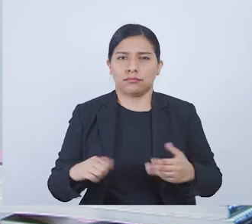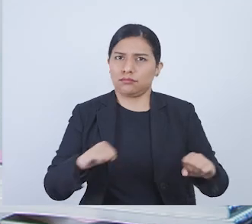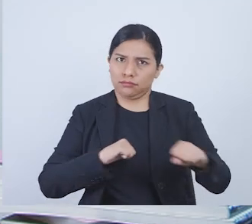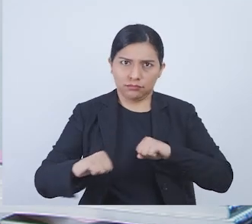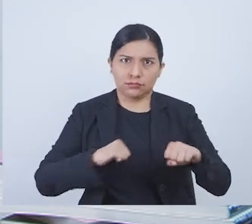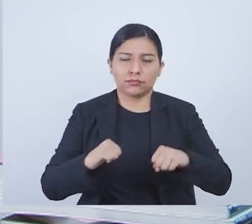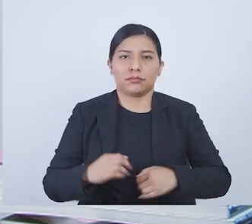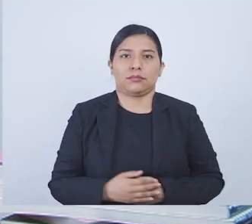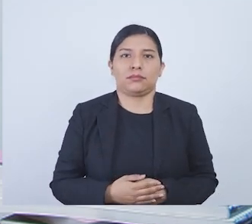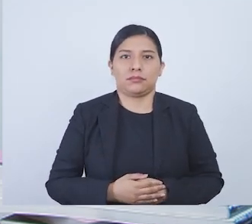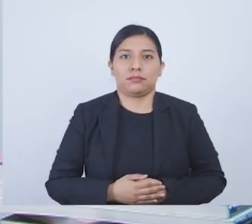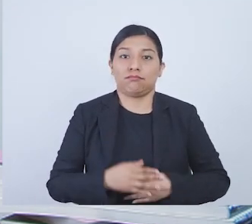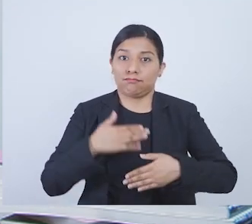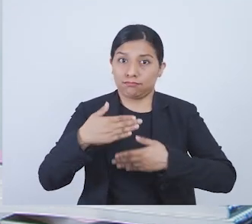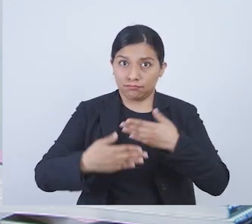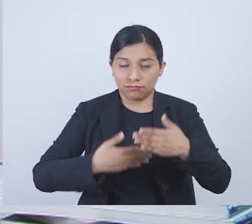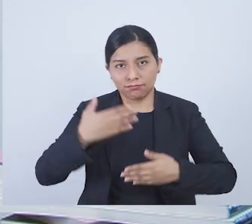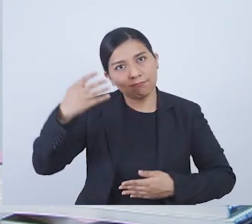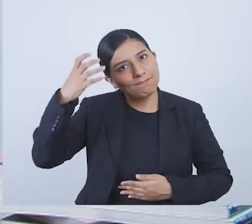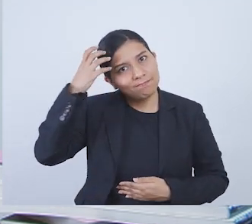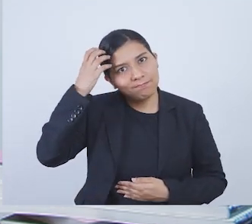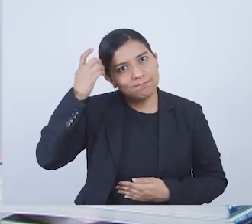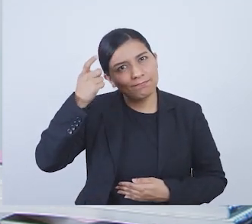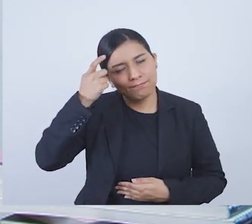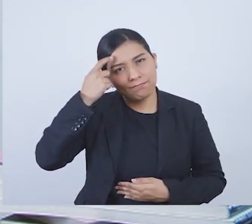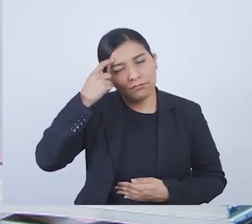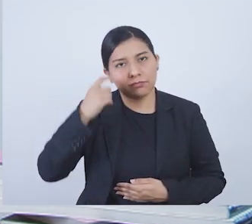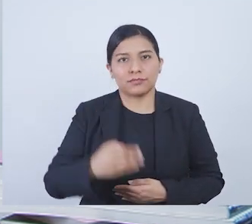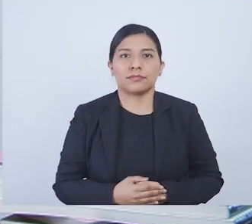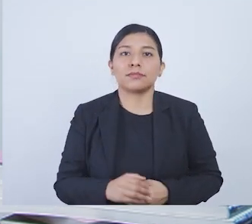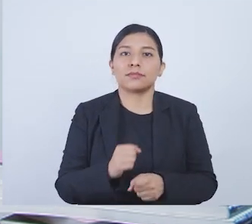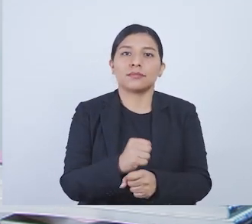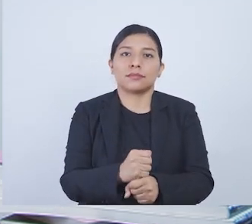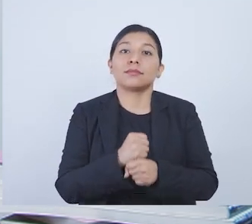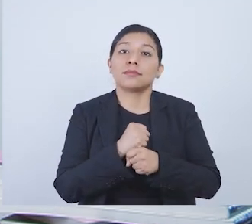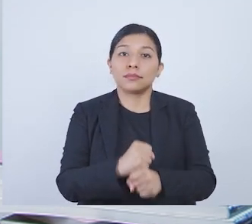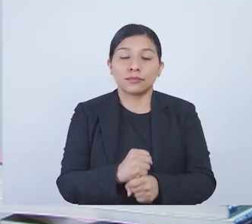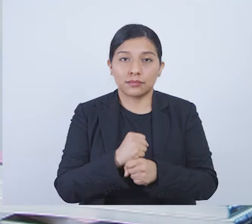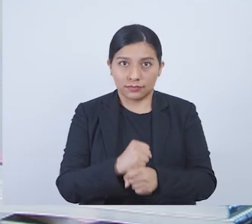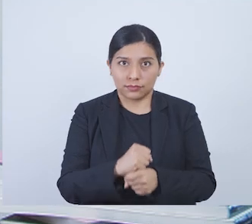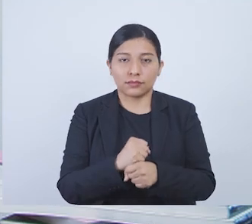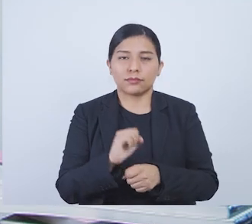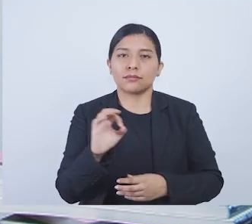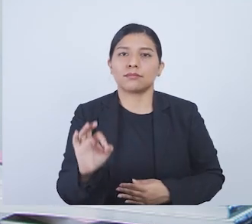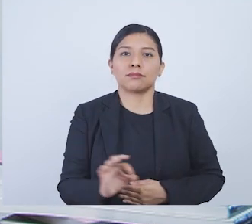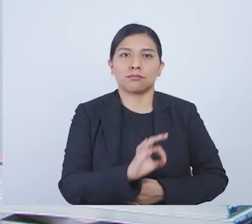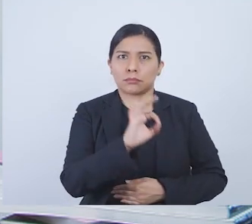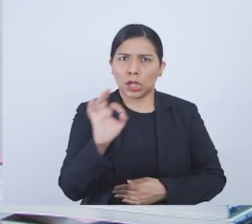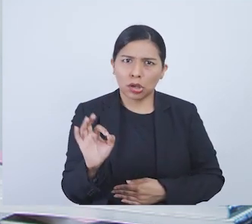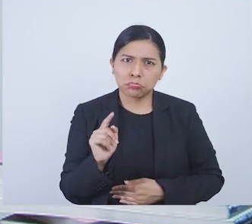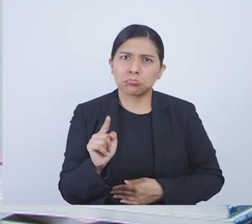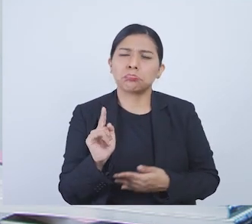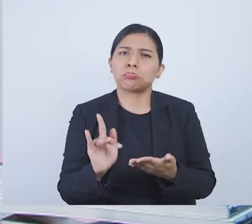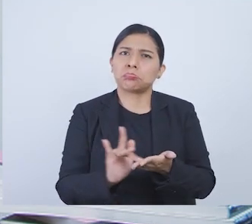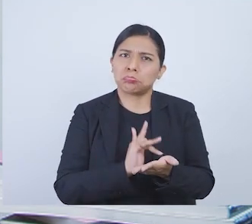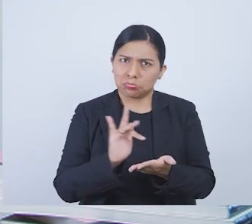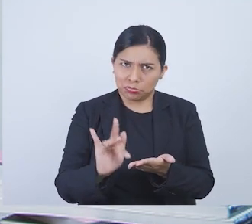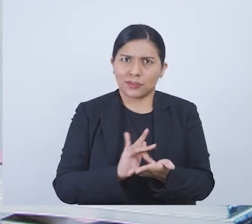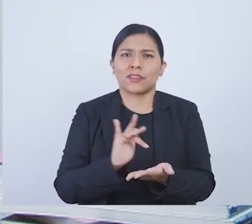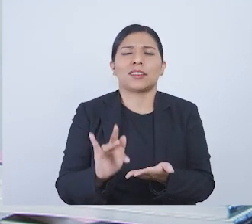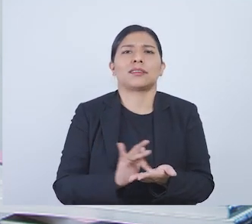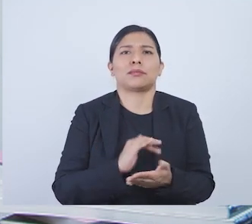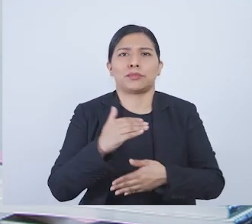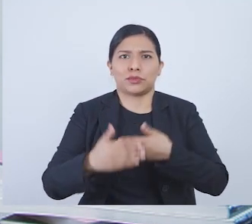poder activar procesos a nivel cerebral que garanticen un mejor aprovechamiento del